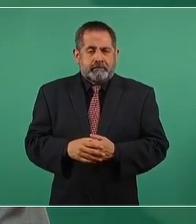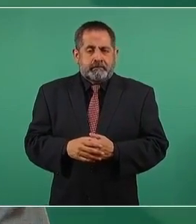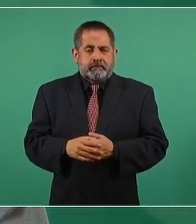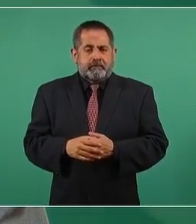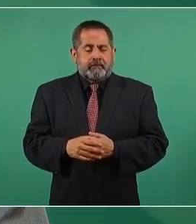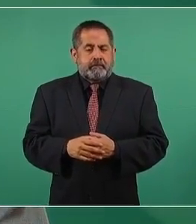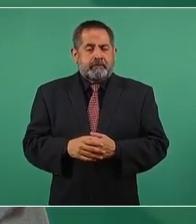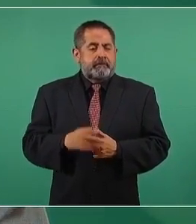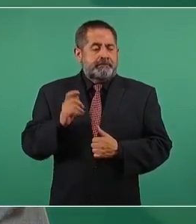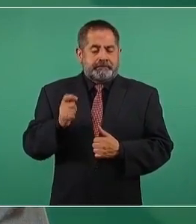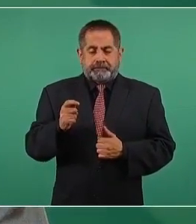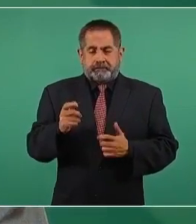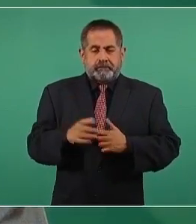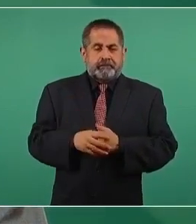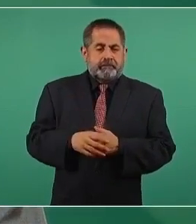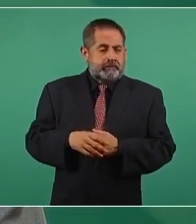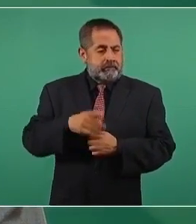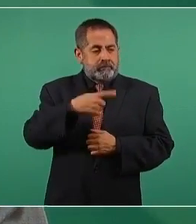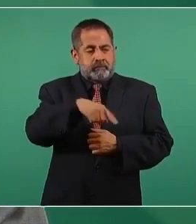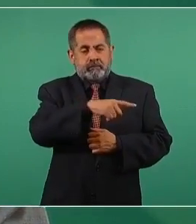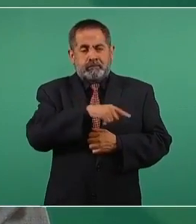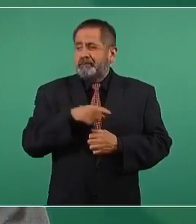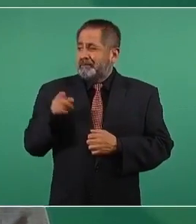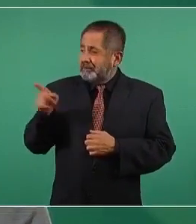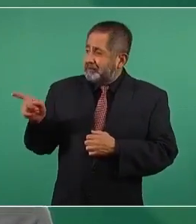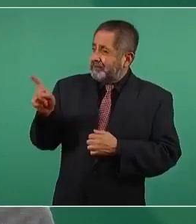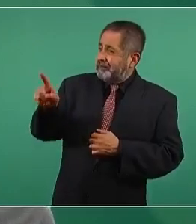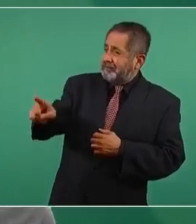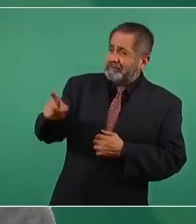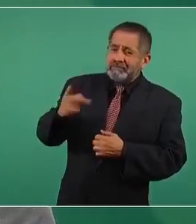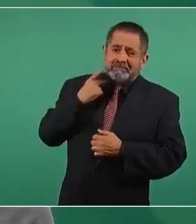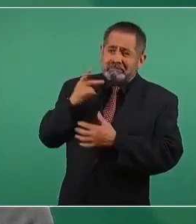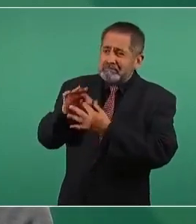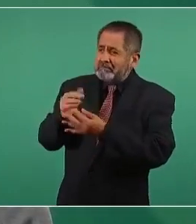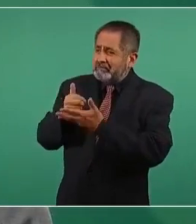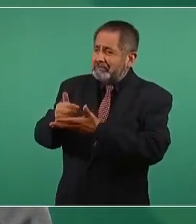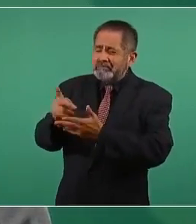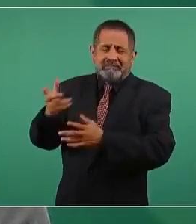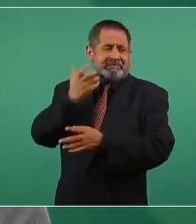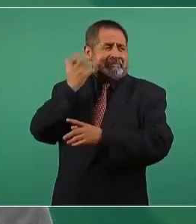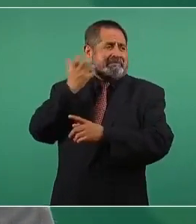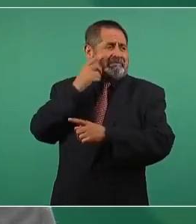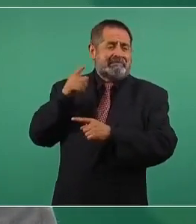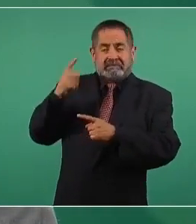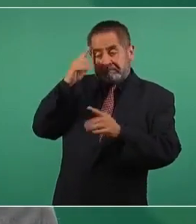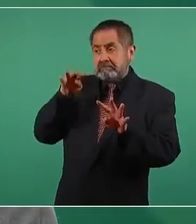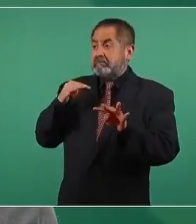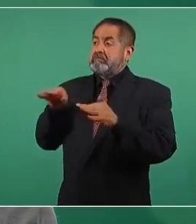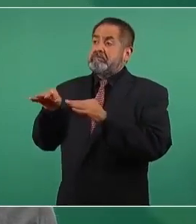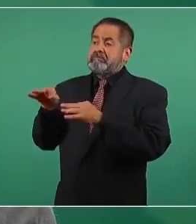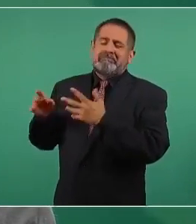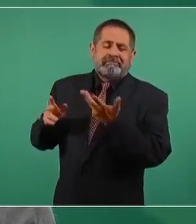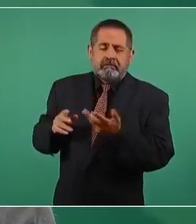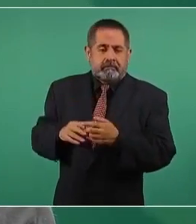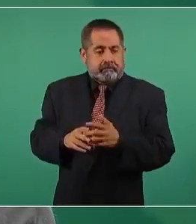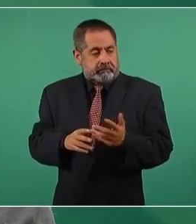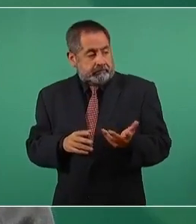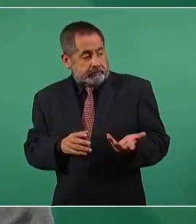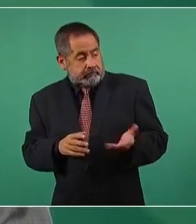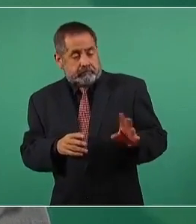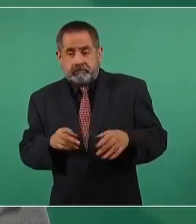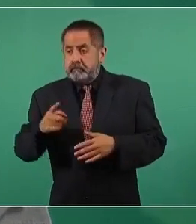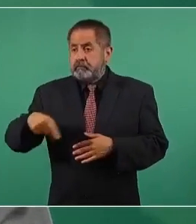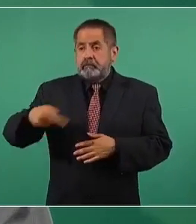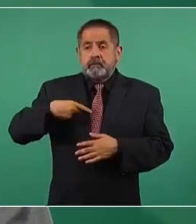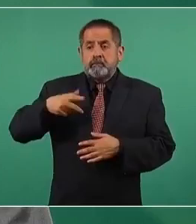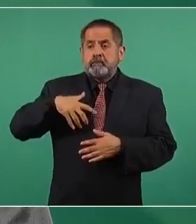toda la política social es populismo, todo lo que va dirigido a